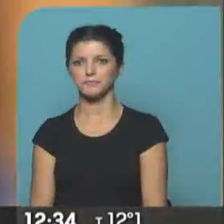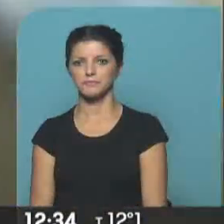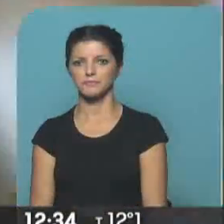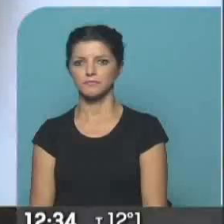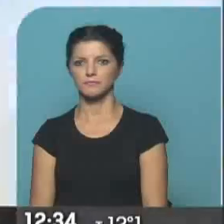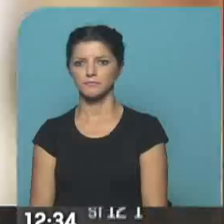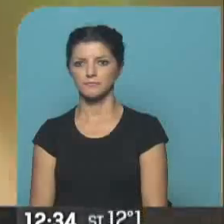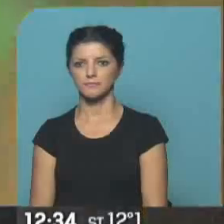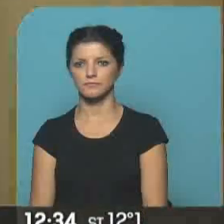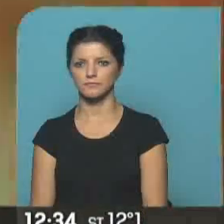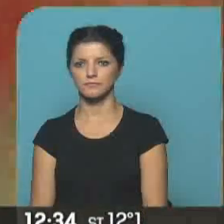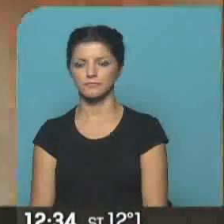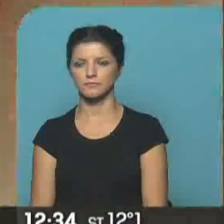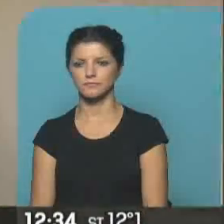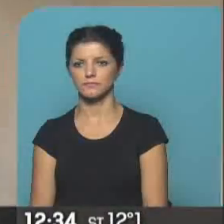¡Hijos de puta!